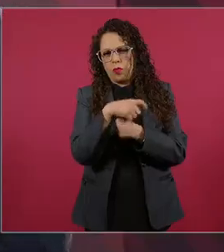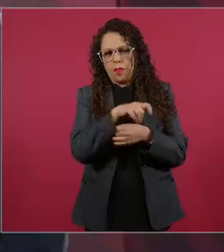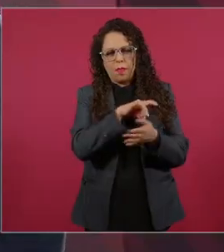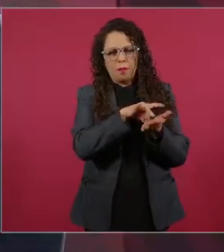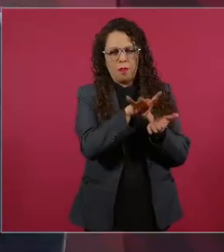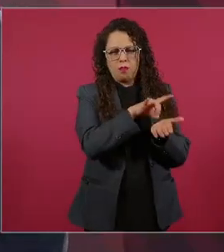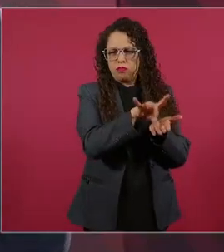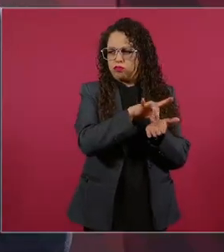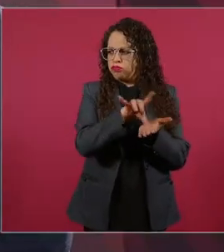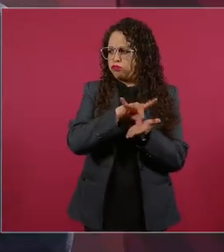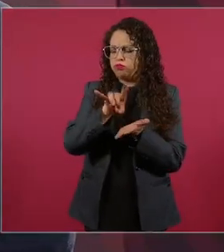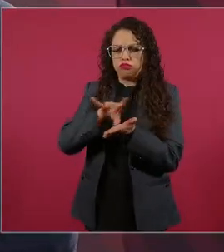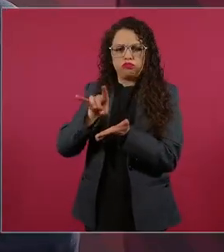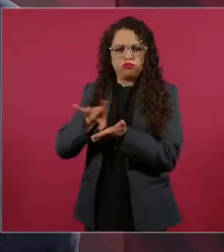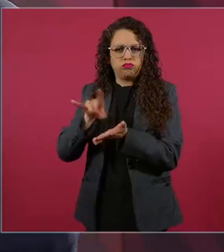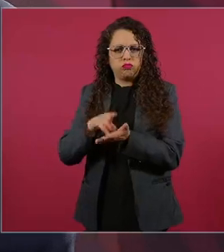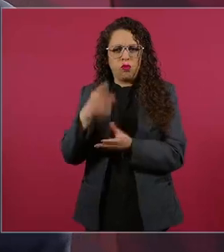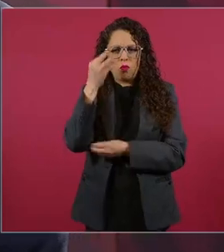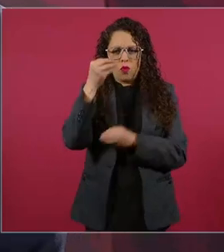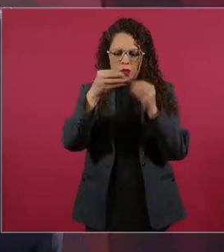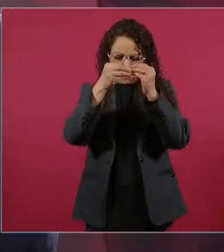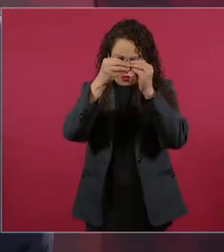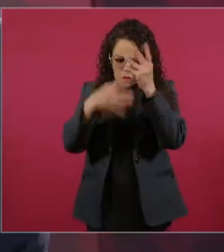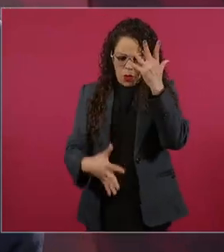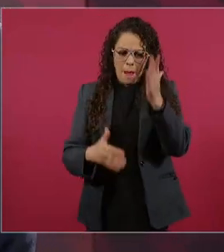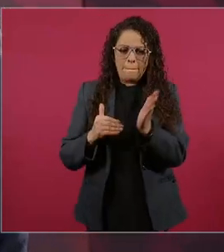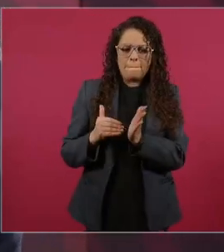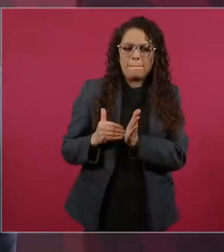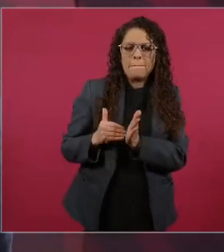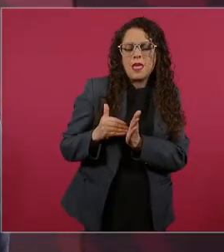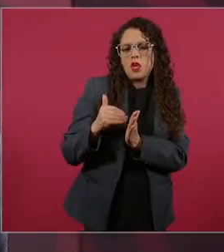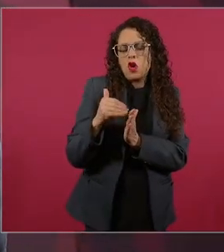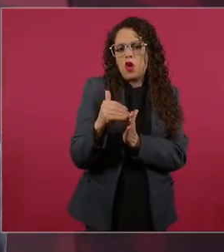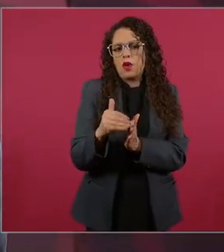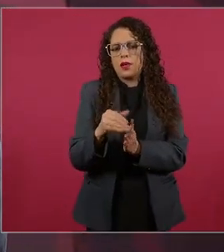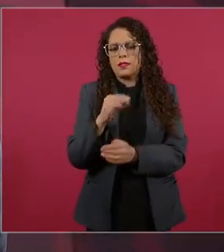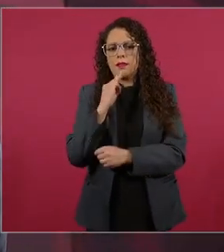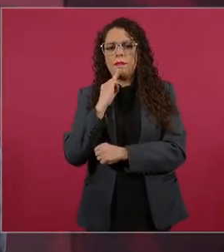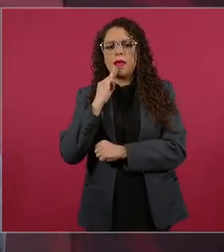mensajes así en serie, millones, ¿no?